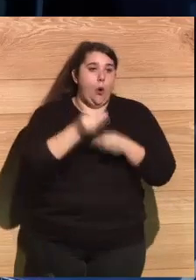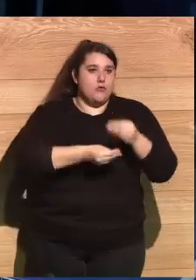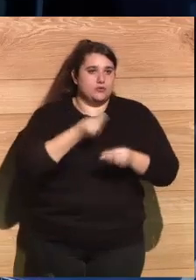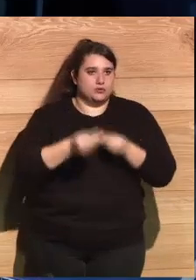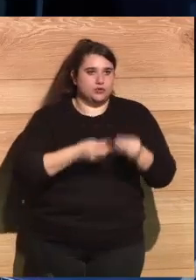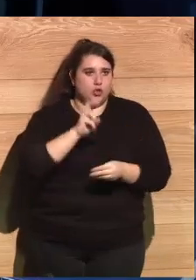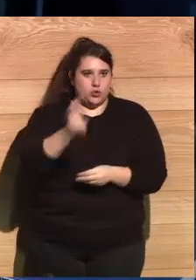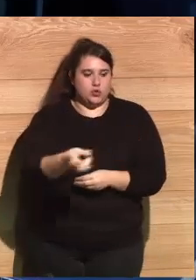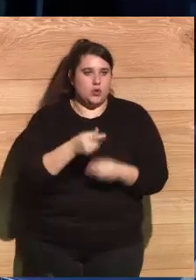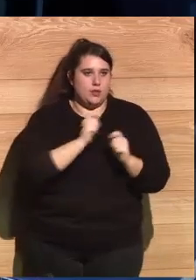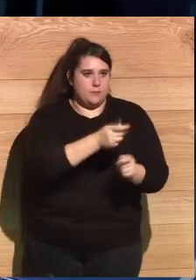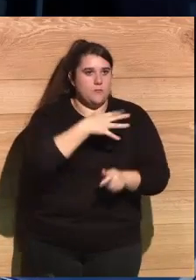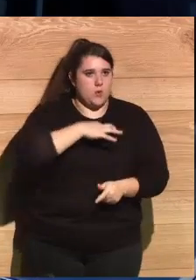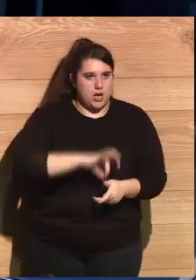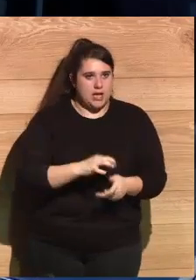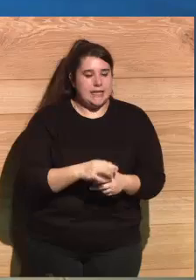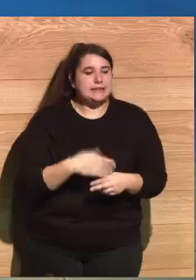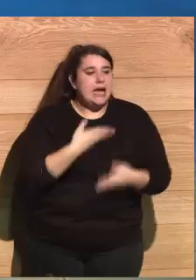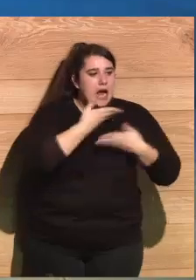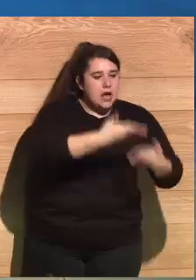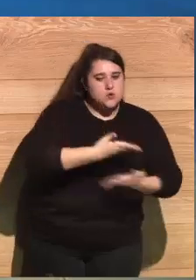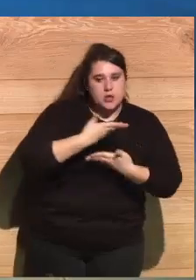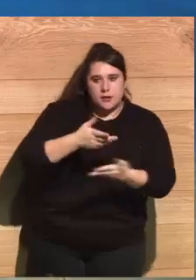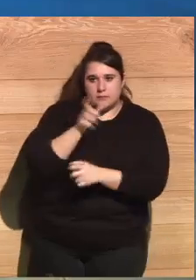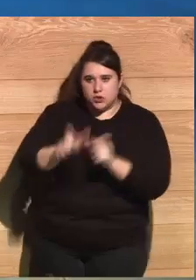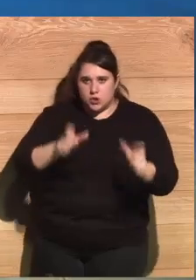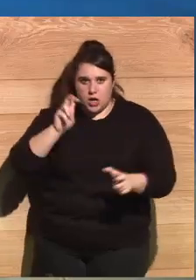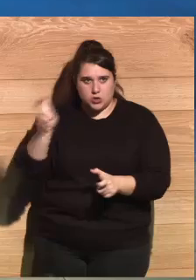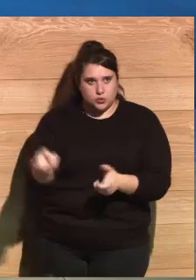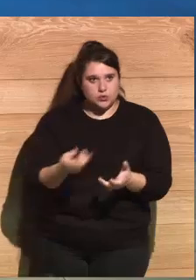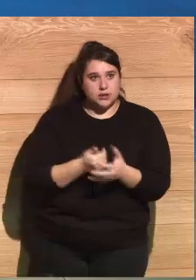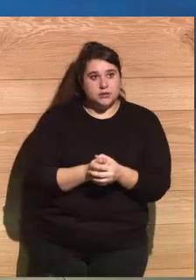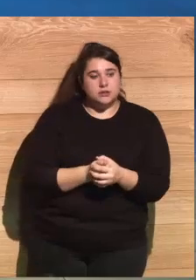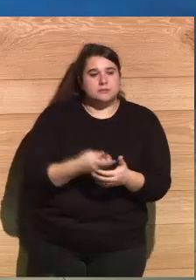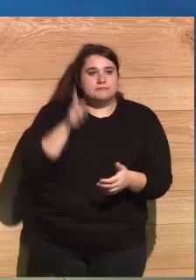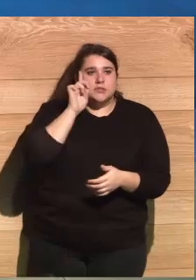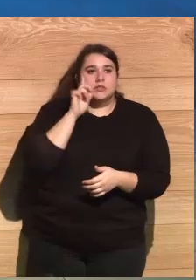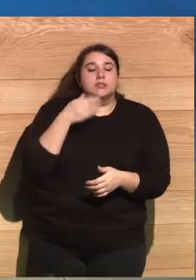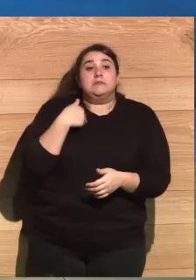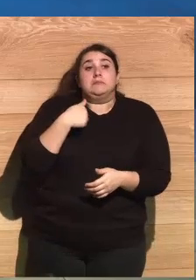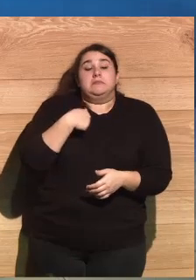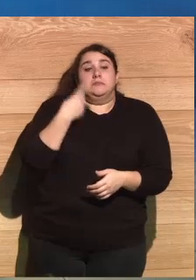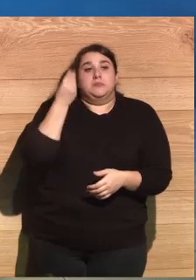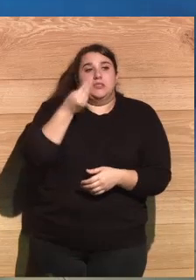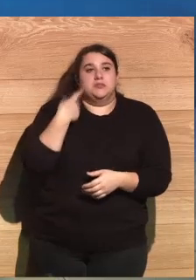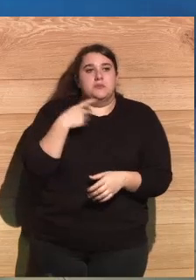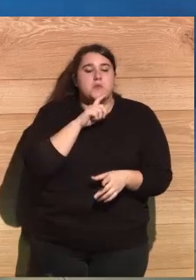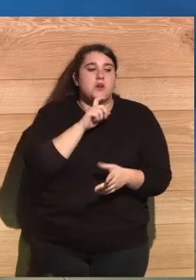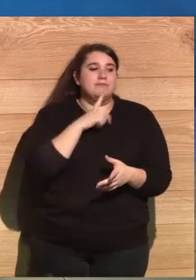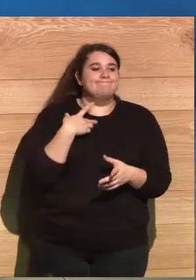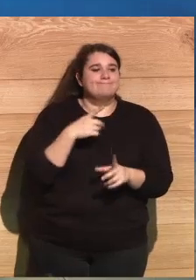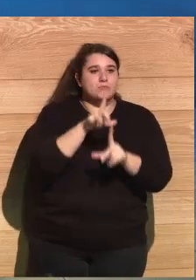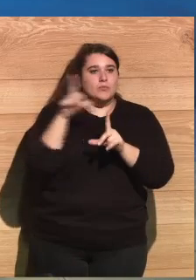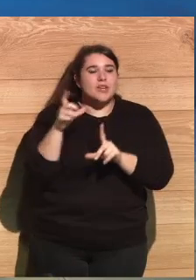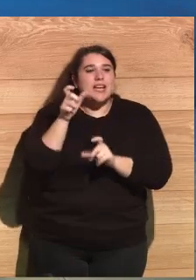presente, generar infraestructuras, ayudar a los demás, evitar, no sé, yo creo que esa figura, esos personajes se